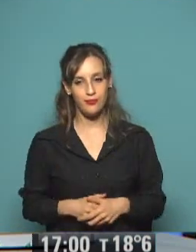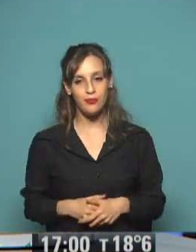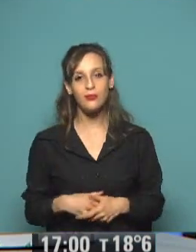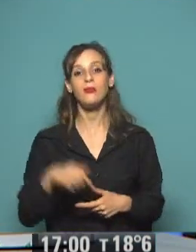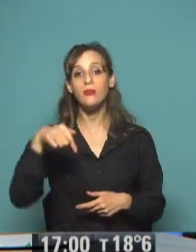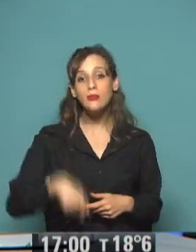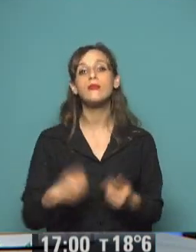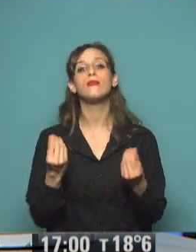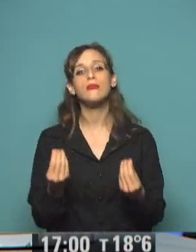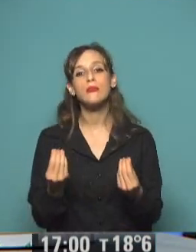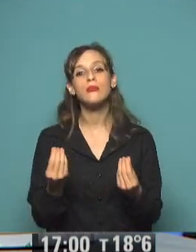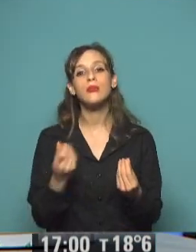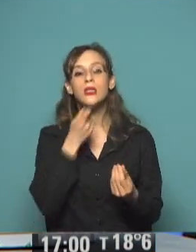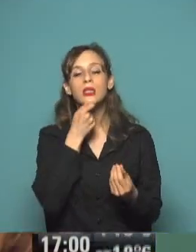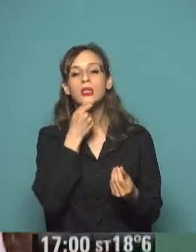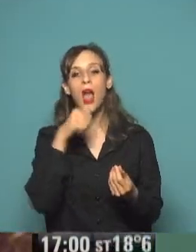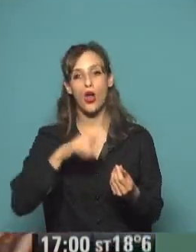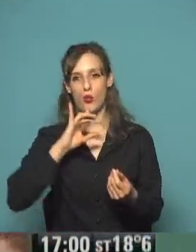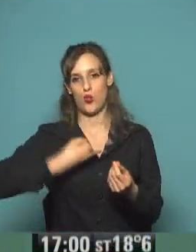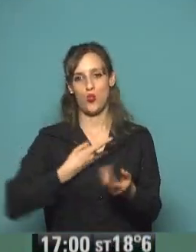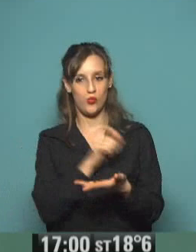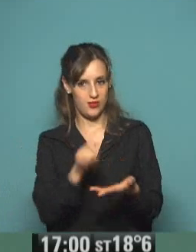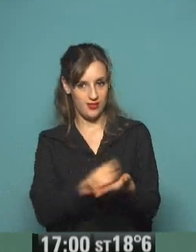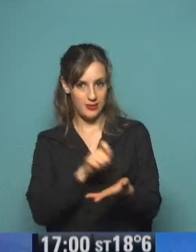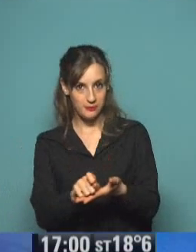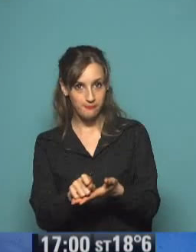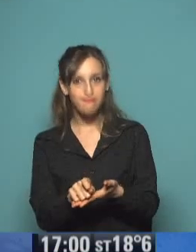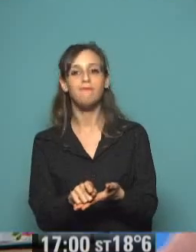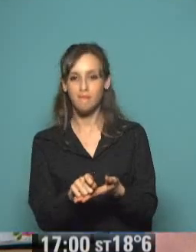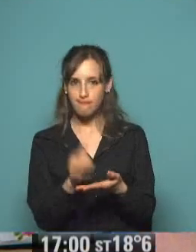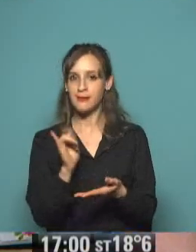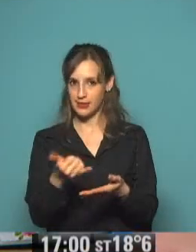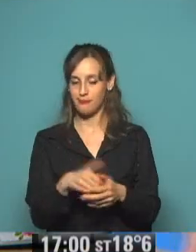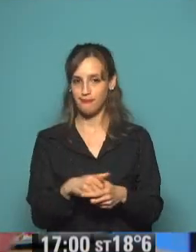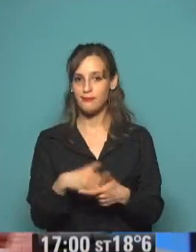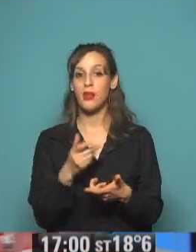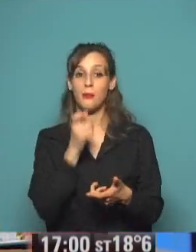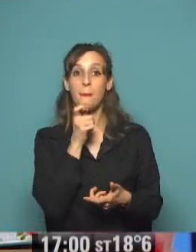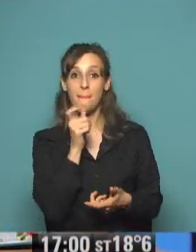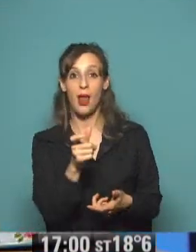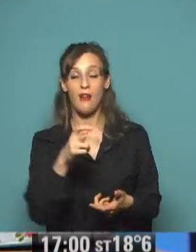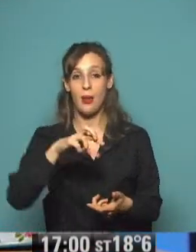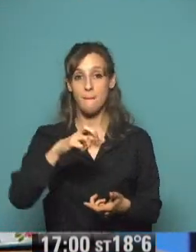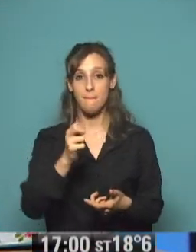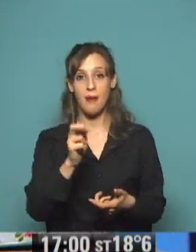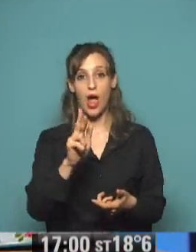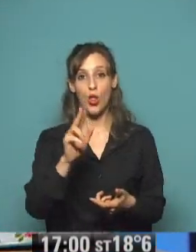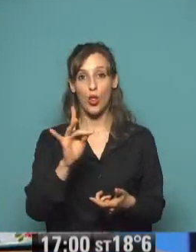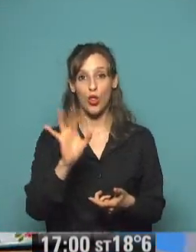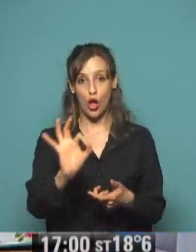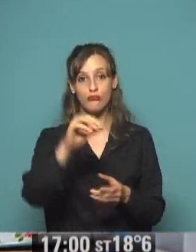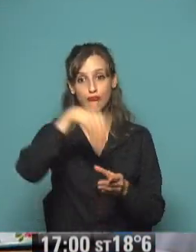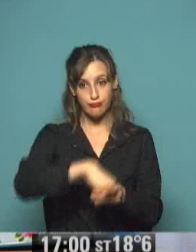les parece si hacemos nuestra presentación? Bueno, genial. Yo voy a incorporar pardo, entonces, perfecto. A cómo